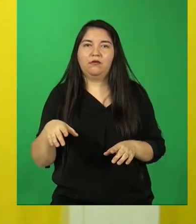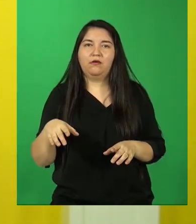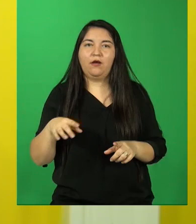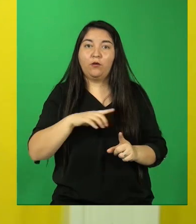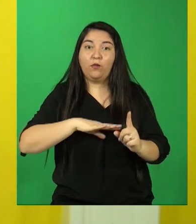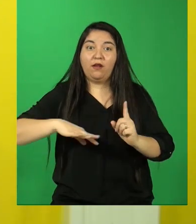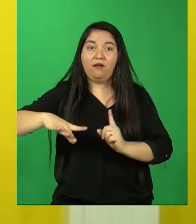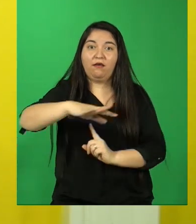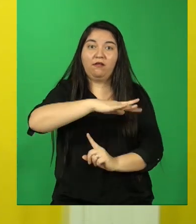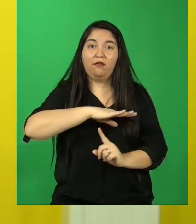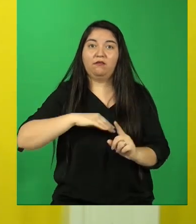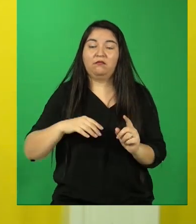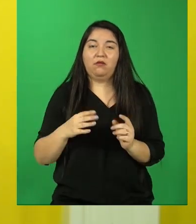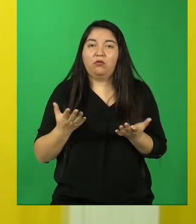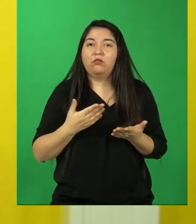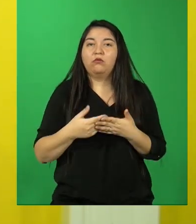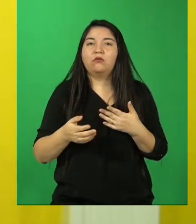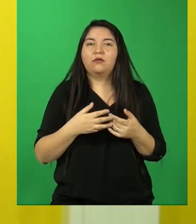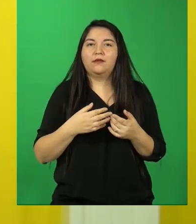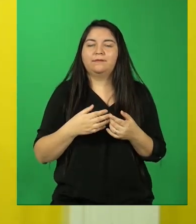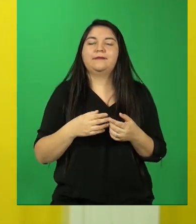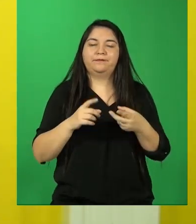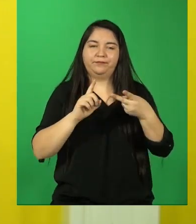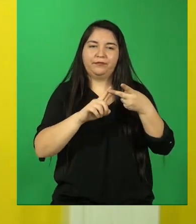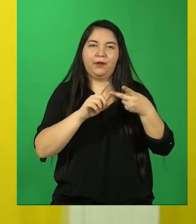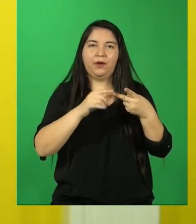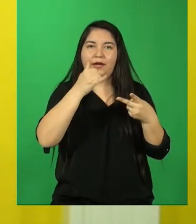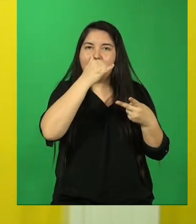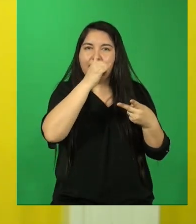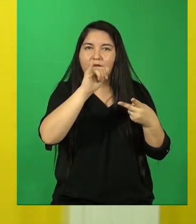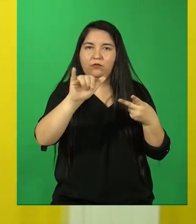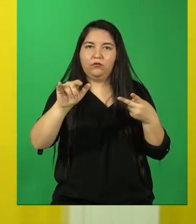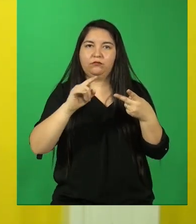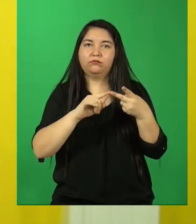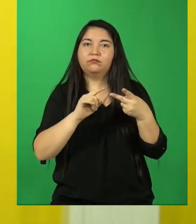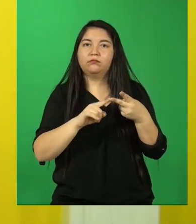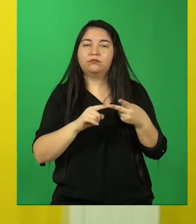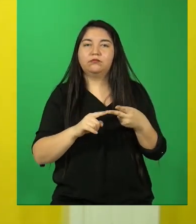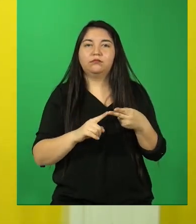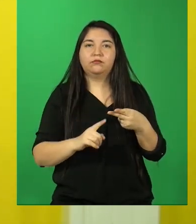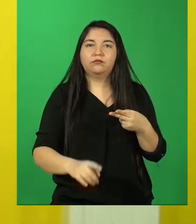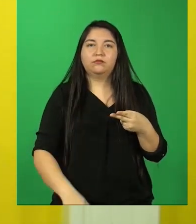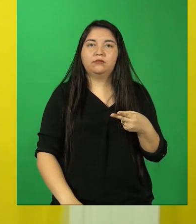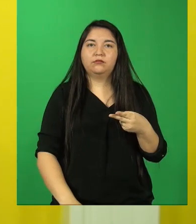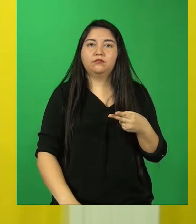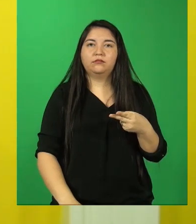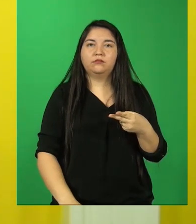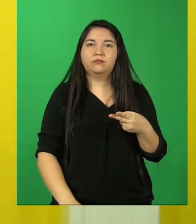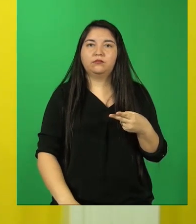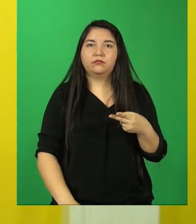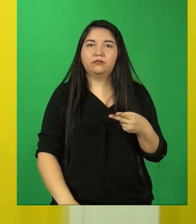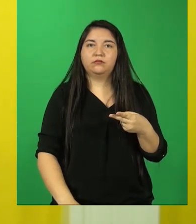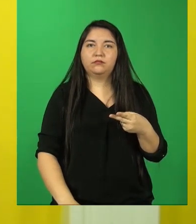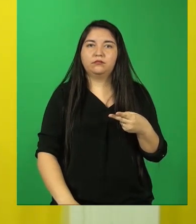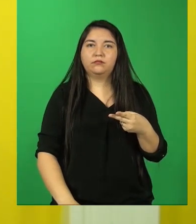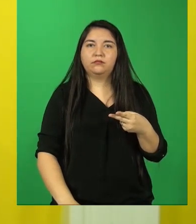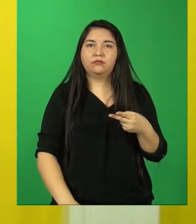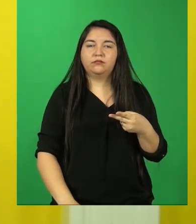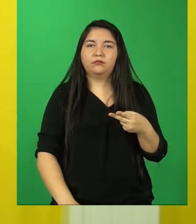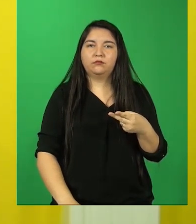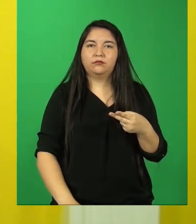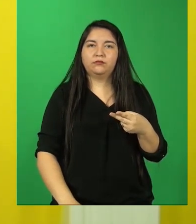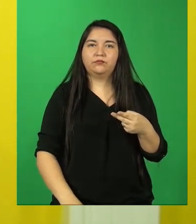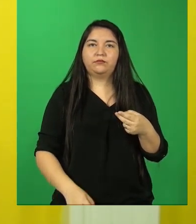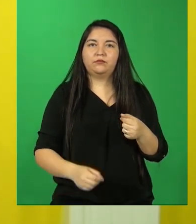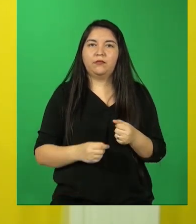isla. El tiempo, ¿ya? El tiempo que dura